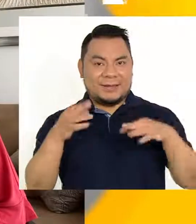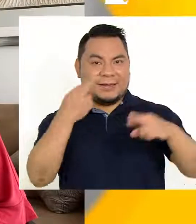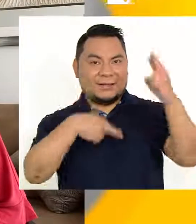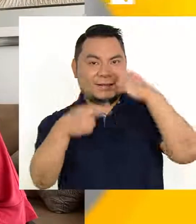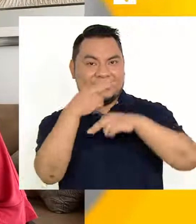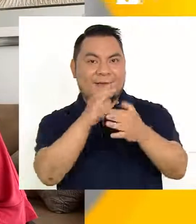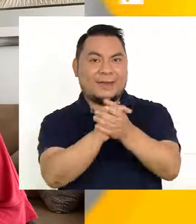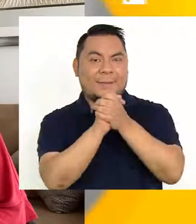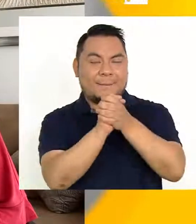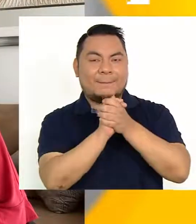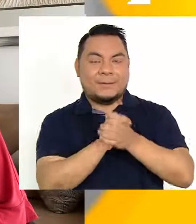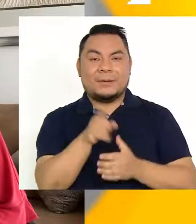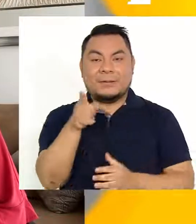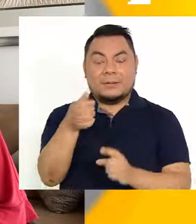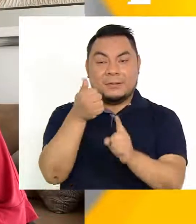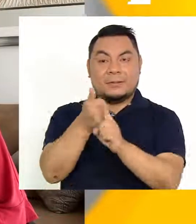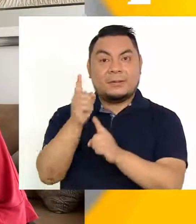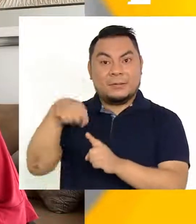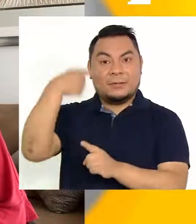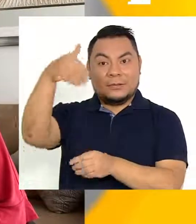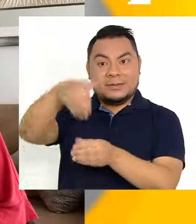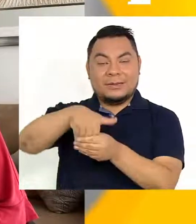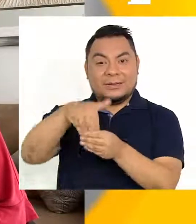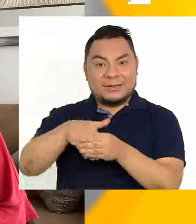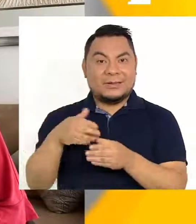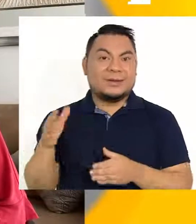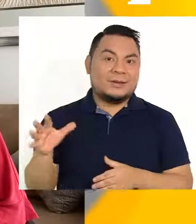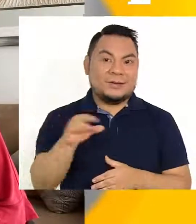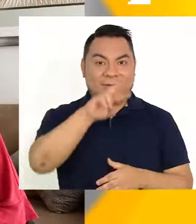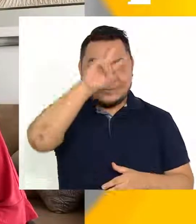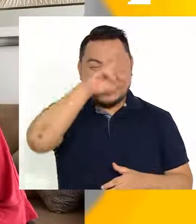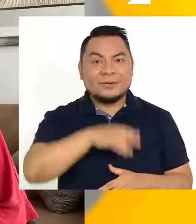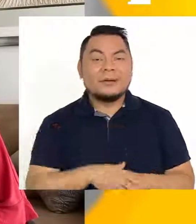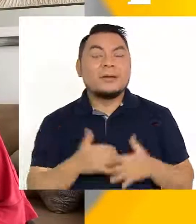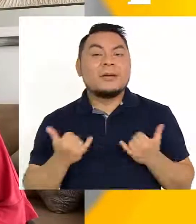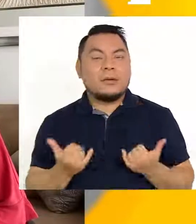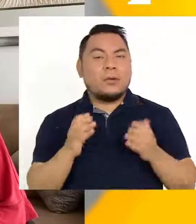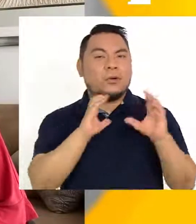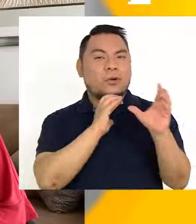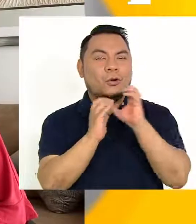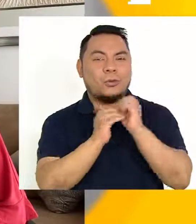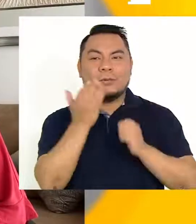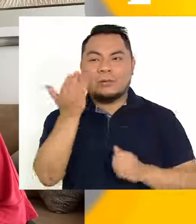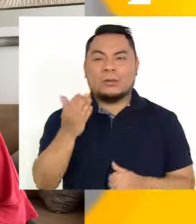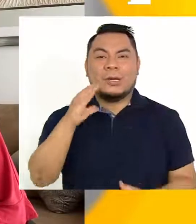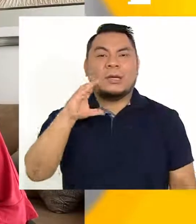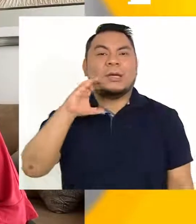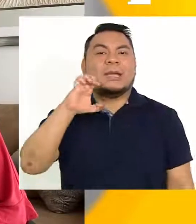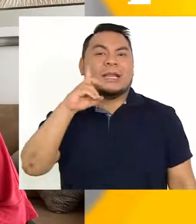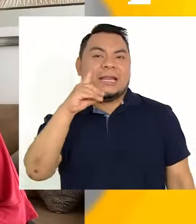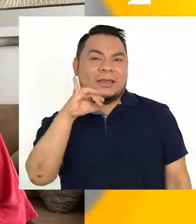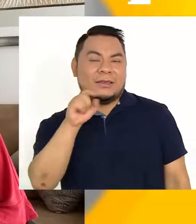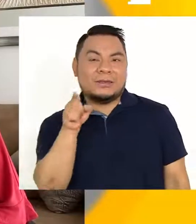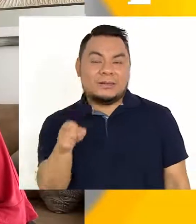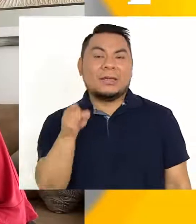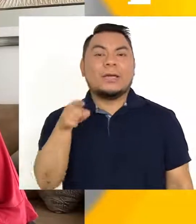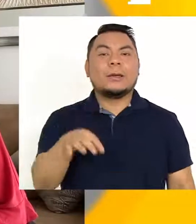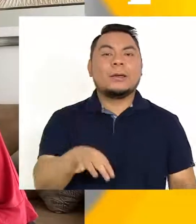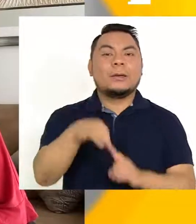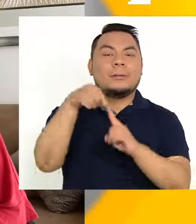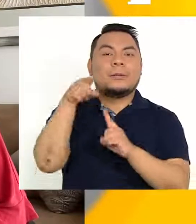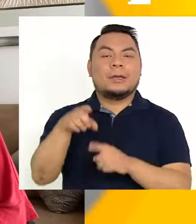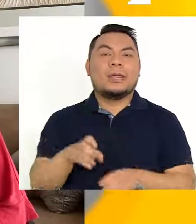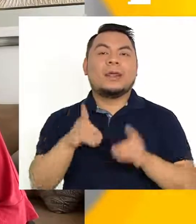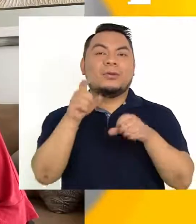Ya estamos de regreso, amigos, y próximos a las elecciones generales. Por eso vamos a conversar con Cledi Gutiérrez. Ella